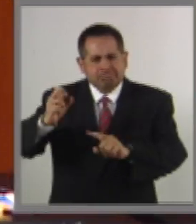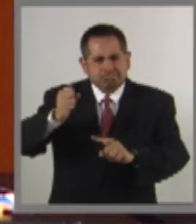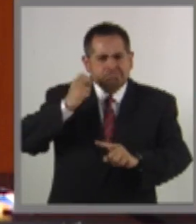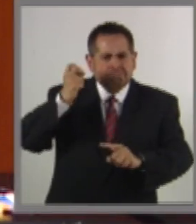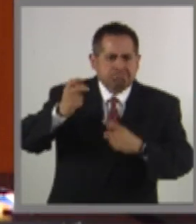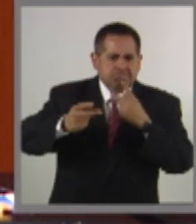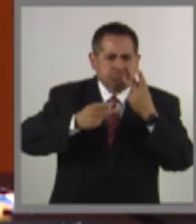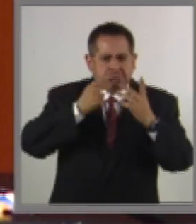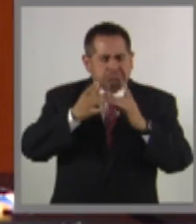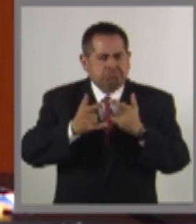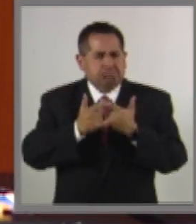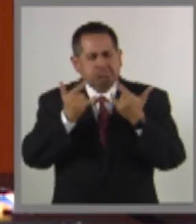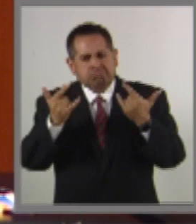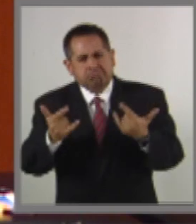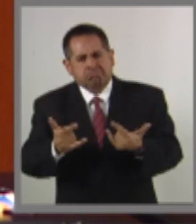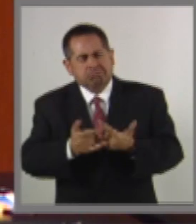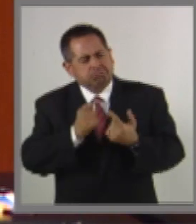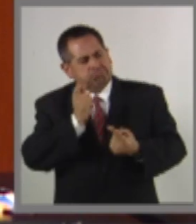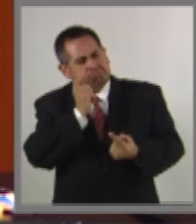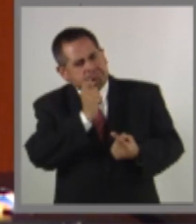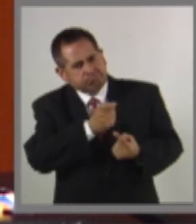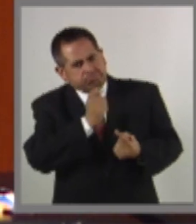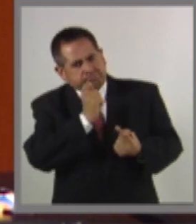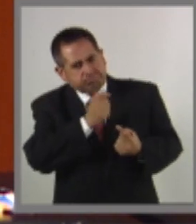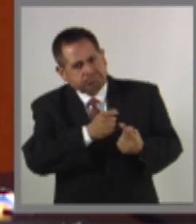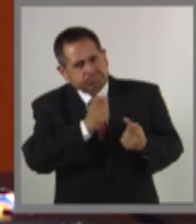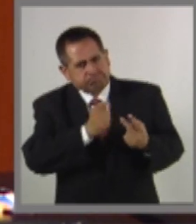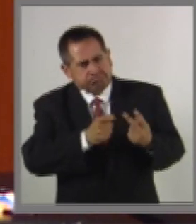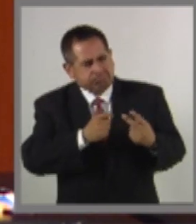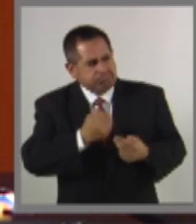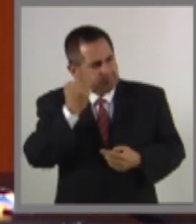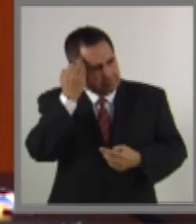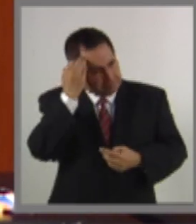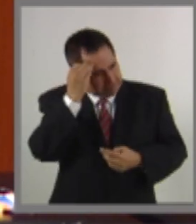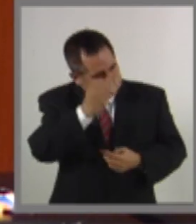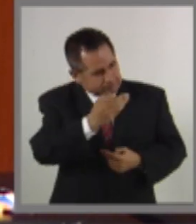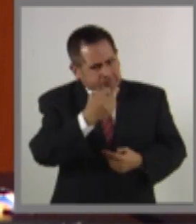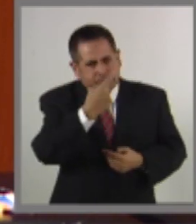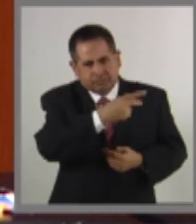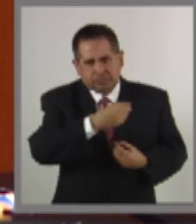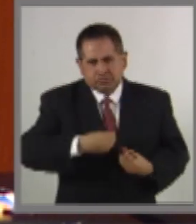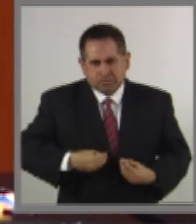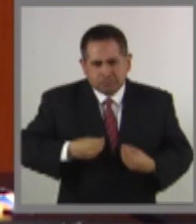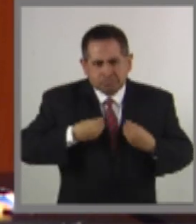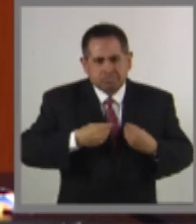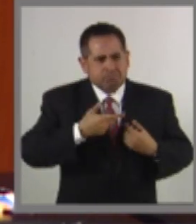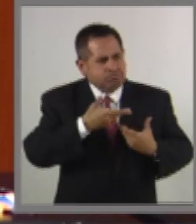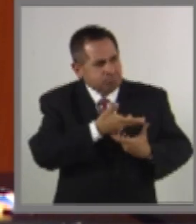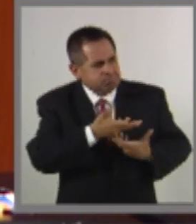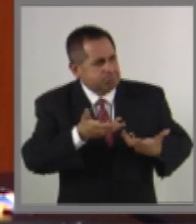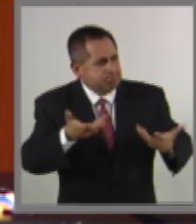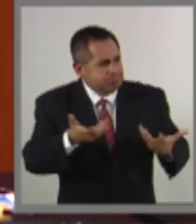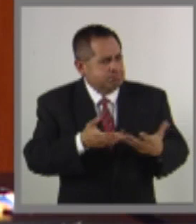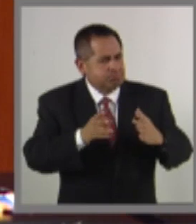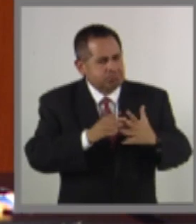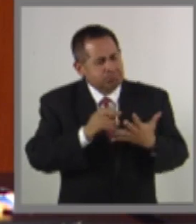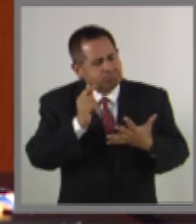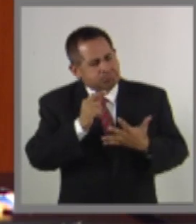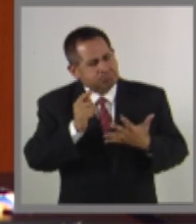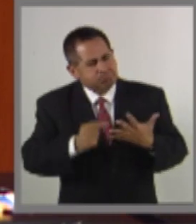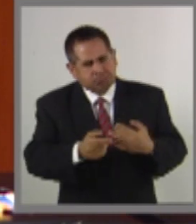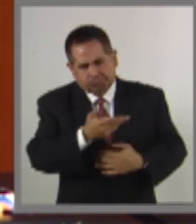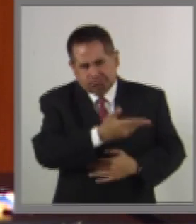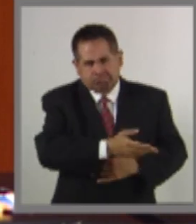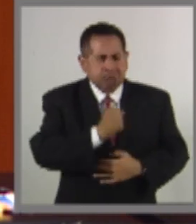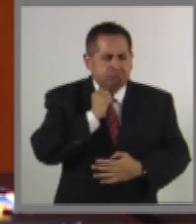diferentes episodios, de las diferentes etapas de la vida como parlamentario del senador Miguel